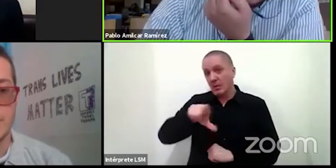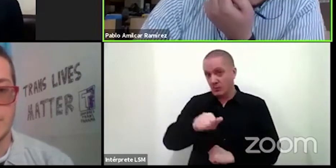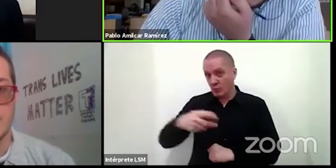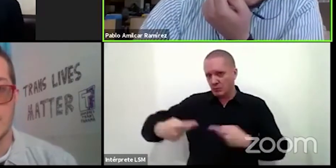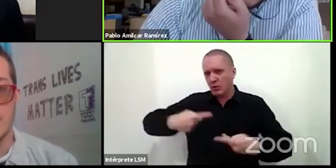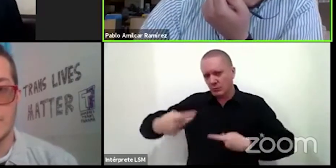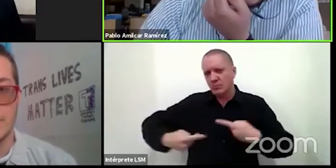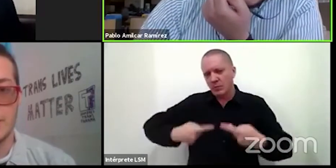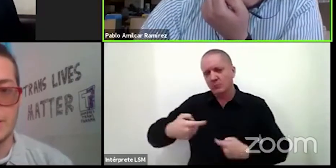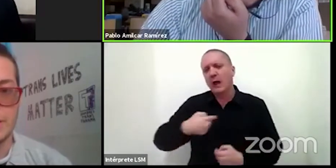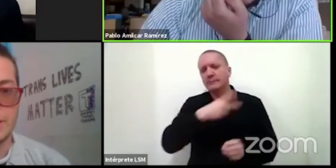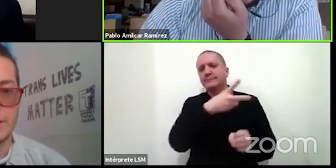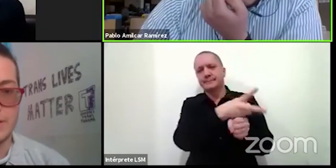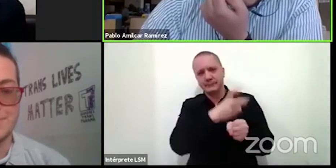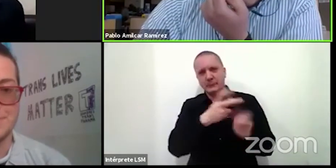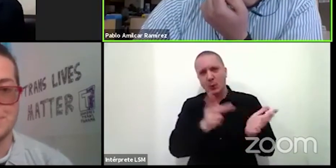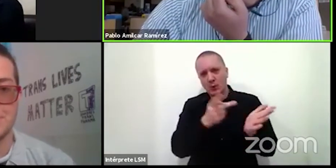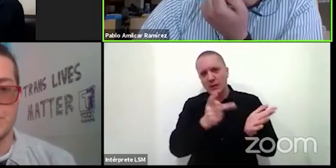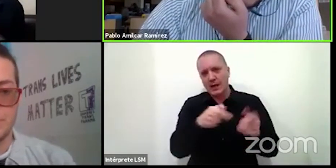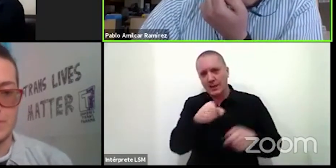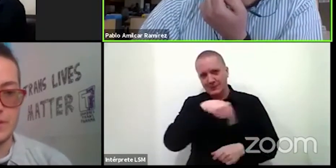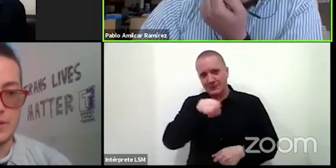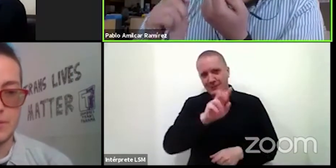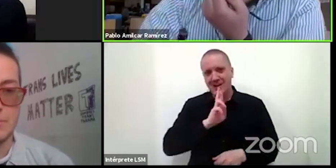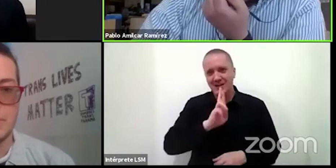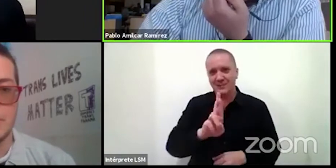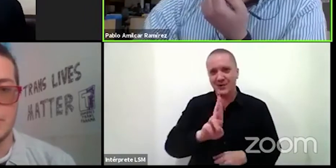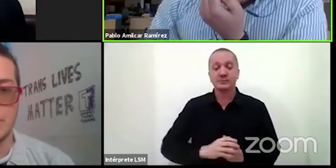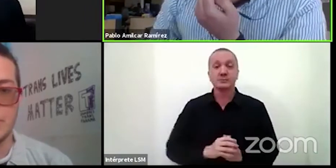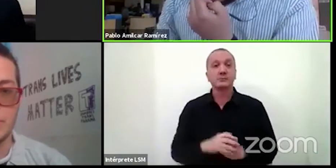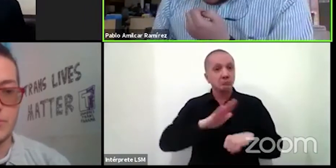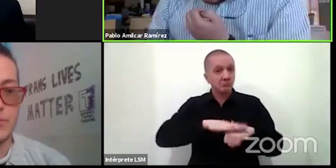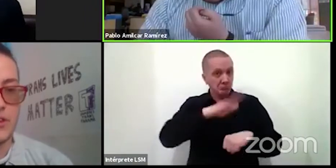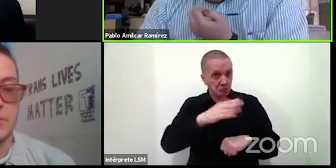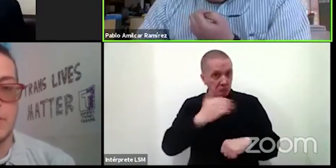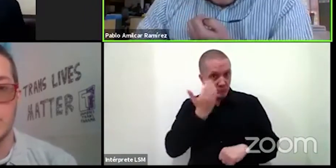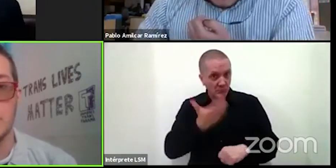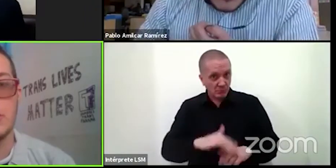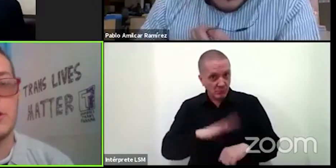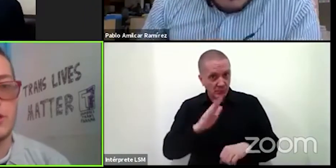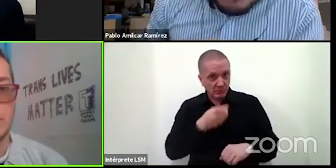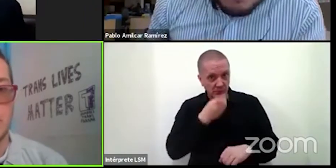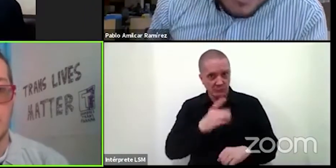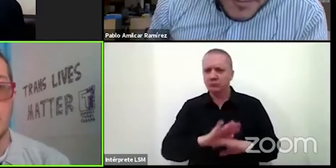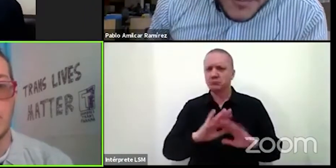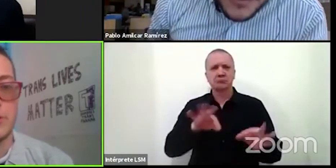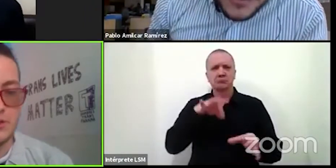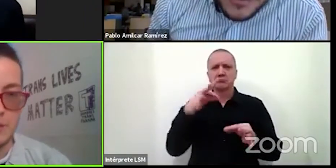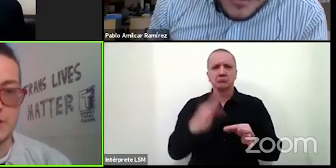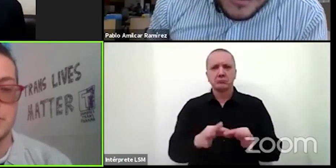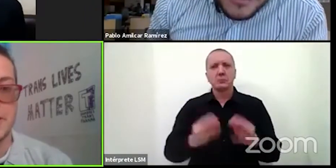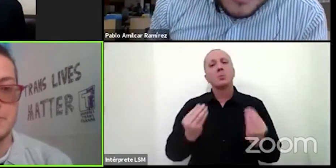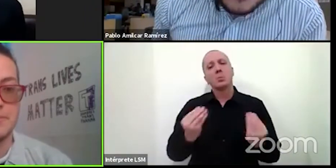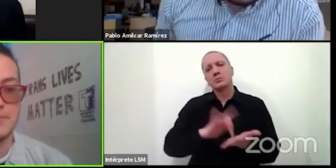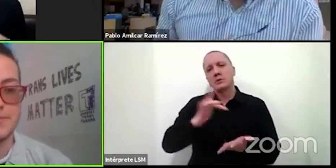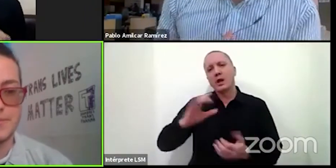les voy a invitar a que puedan contestarlas. ¿Algo más para agregar, Link? No, perfecto. Link. Muchas gracias por la oportunidad